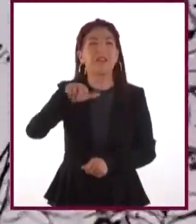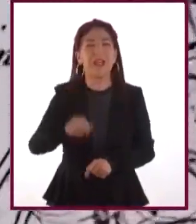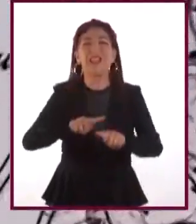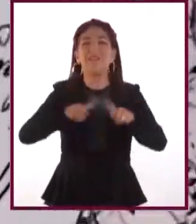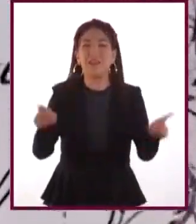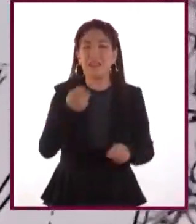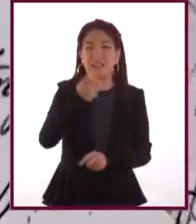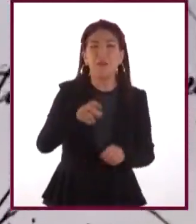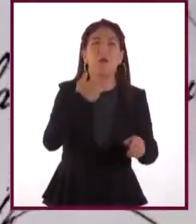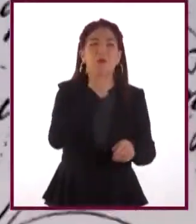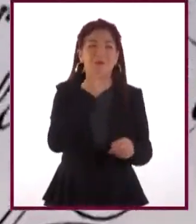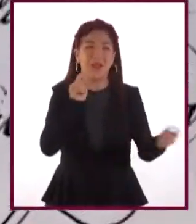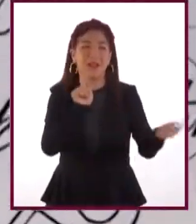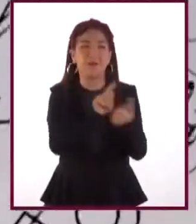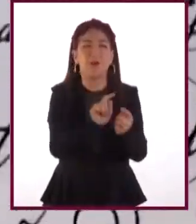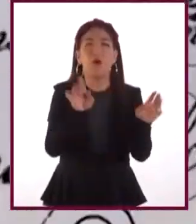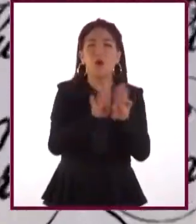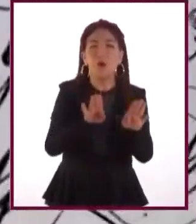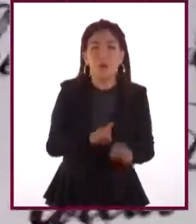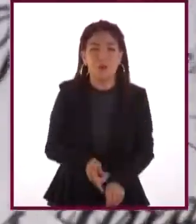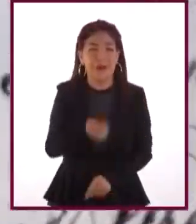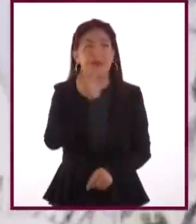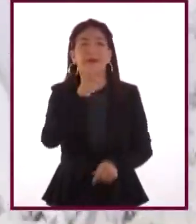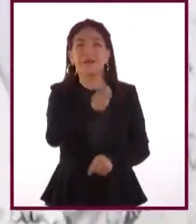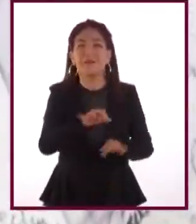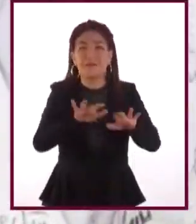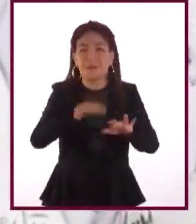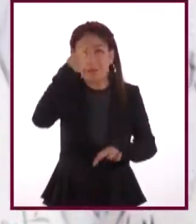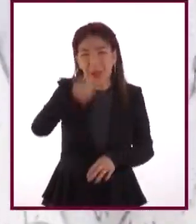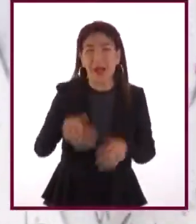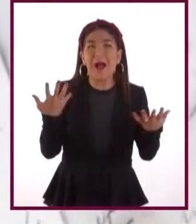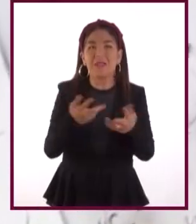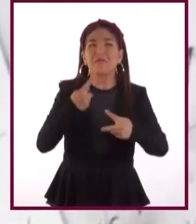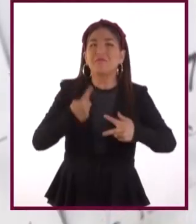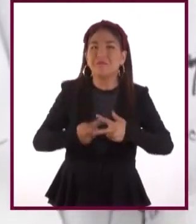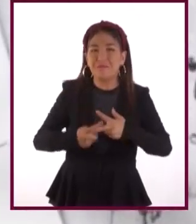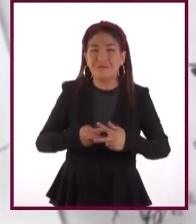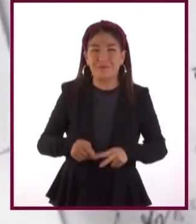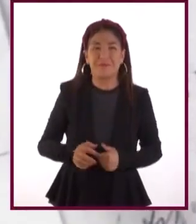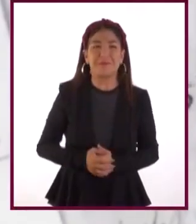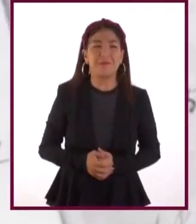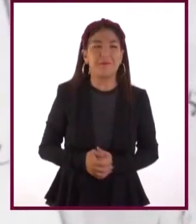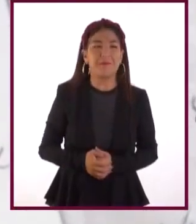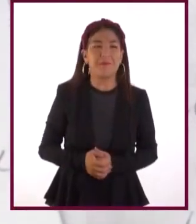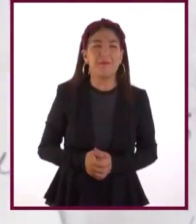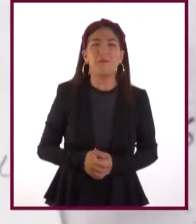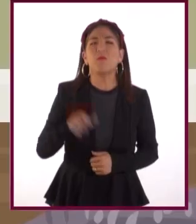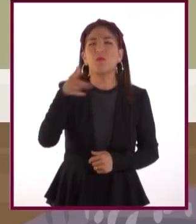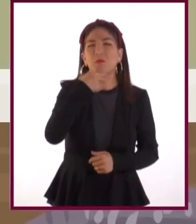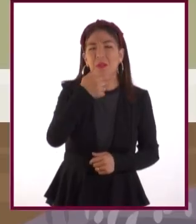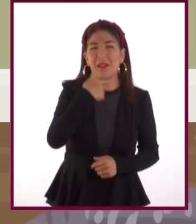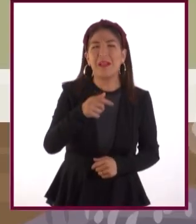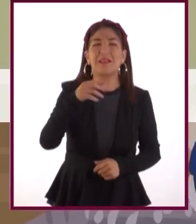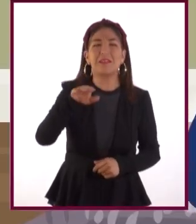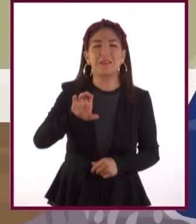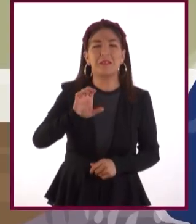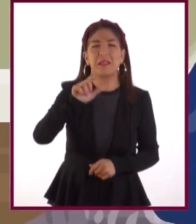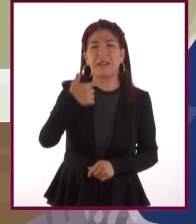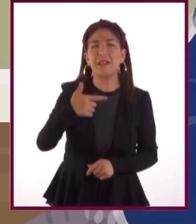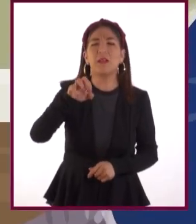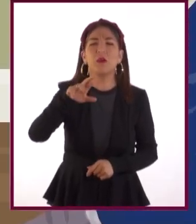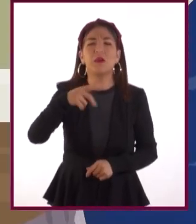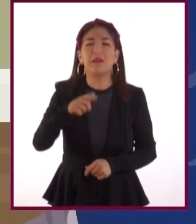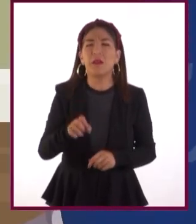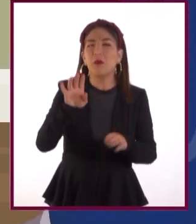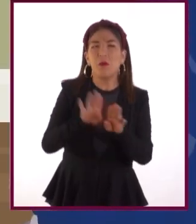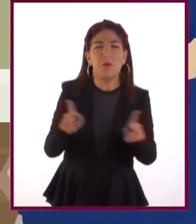trabajó con Babbage del resto de las máquinas que hasta ese entonces se habían diseñado para realizar cálculos. Aunque Charles Babbage